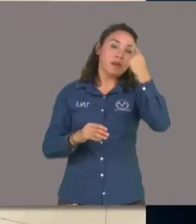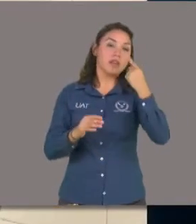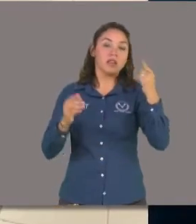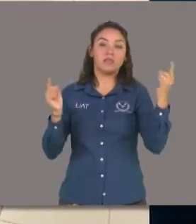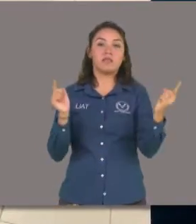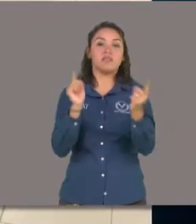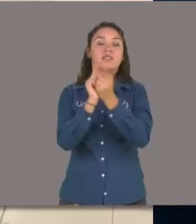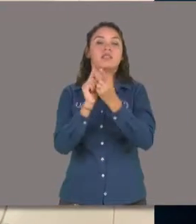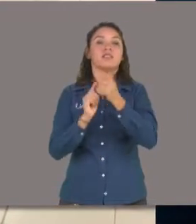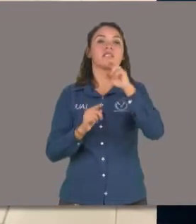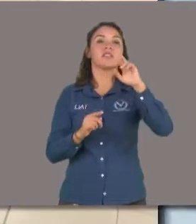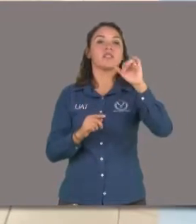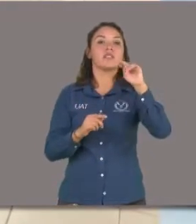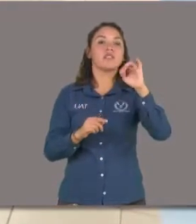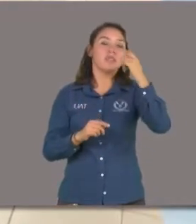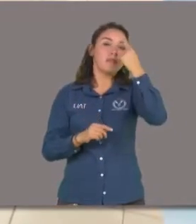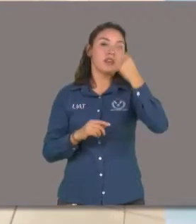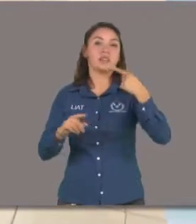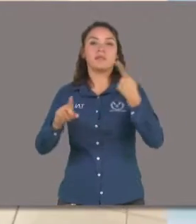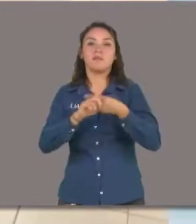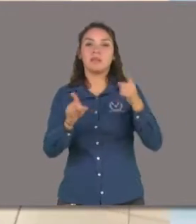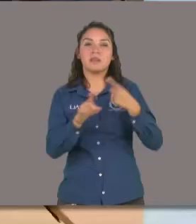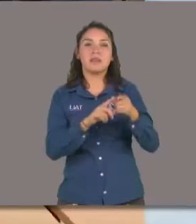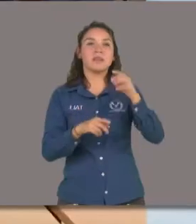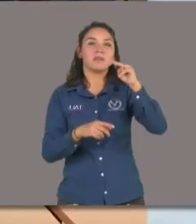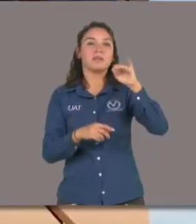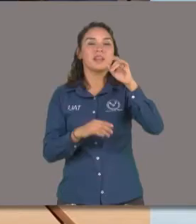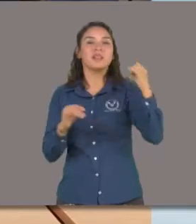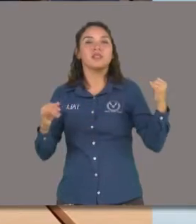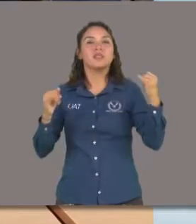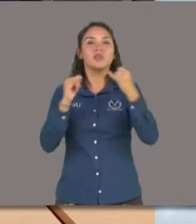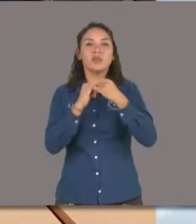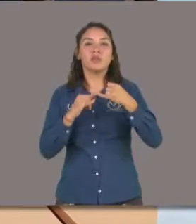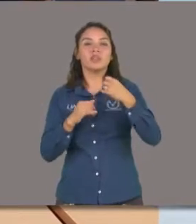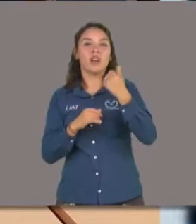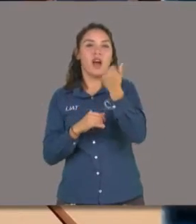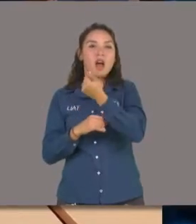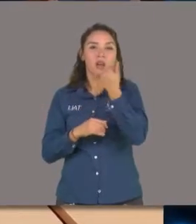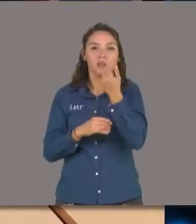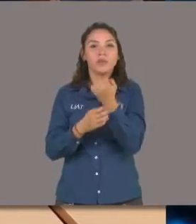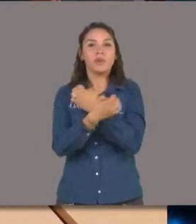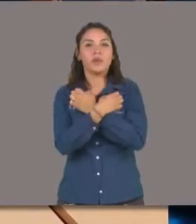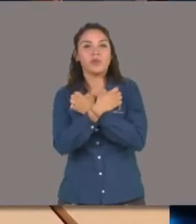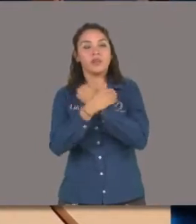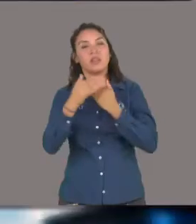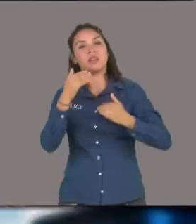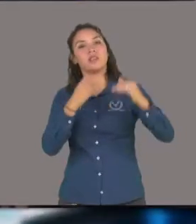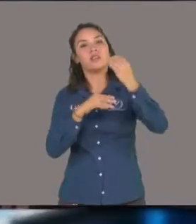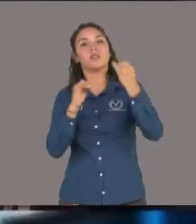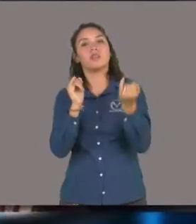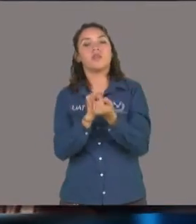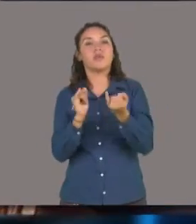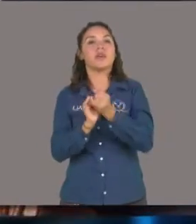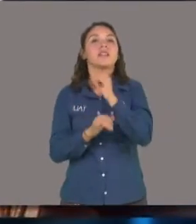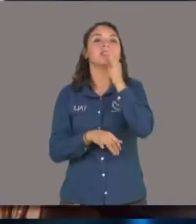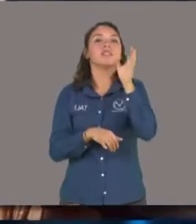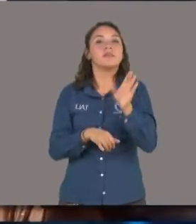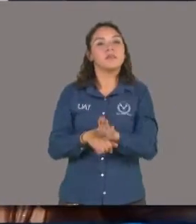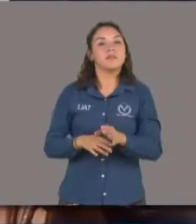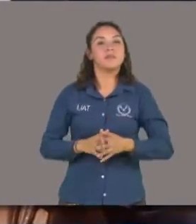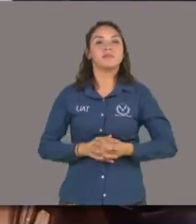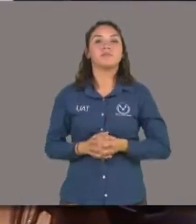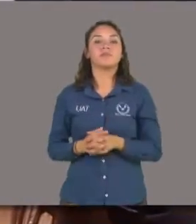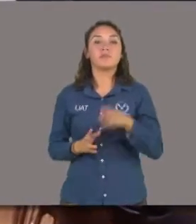encuentro regional que reunió la participación de alrededor de mil estudiantes de nueve instituciones de educación superior y planteles del bachillerato de esta región